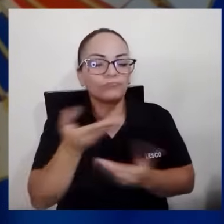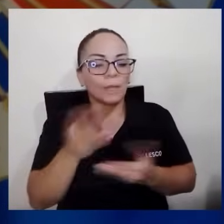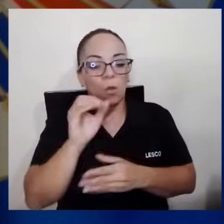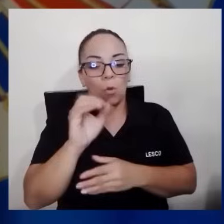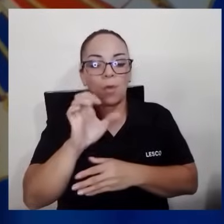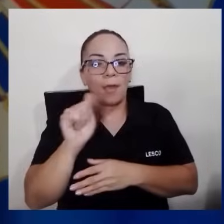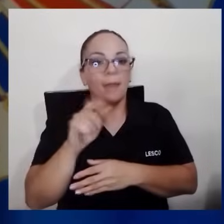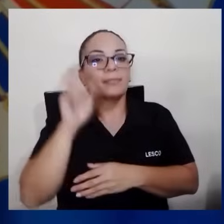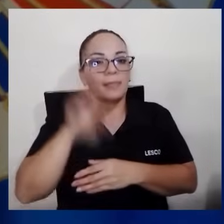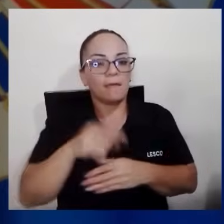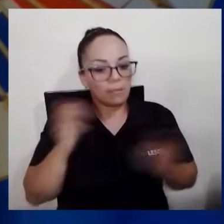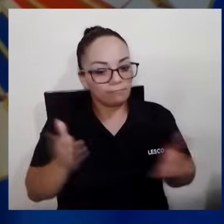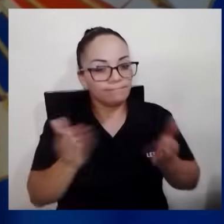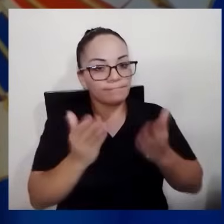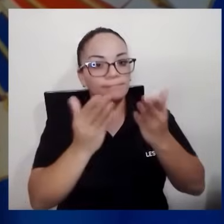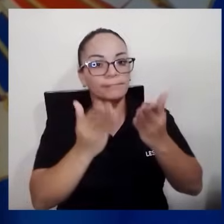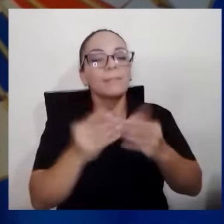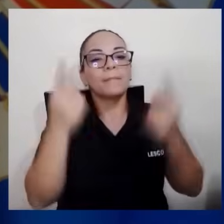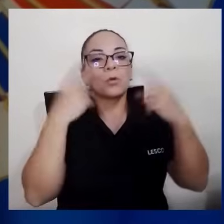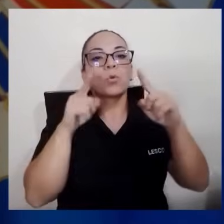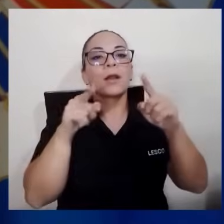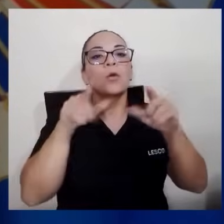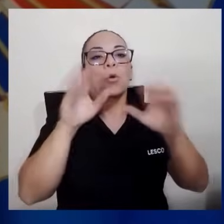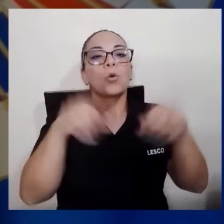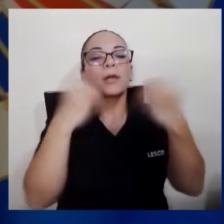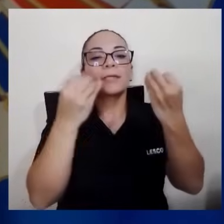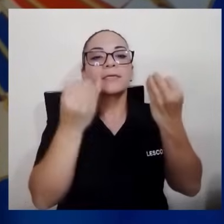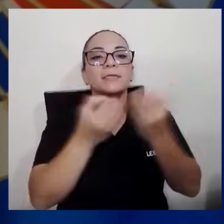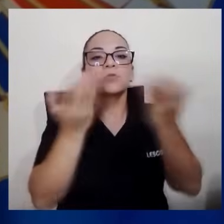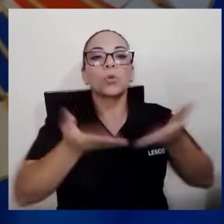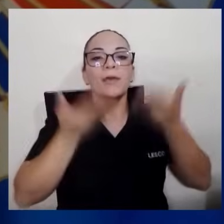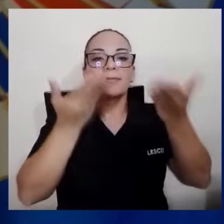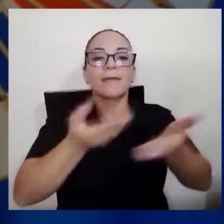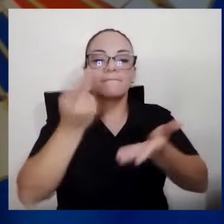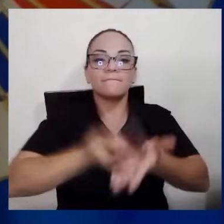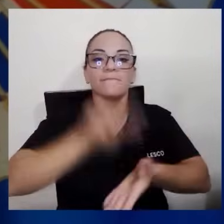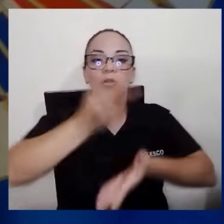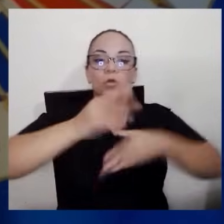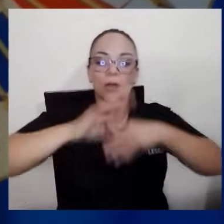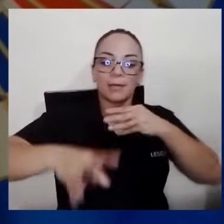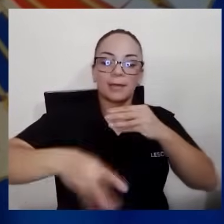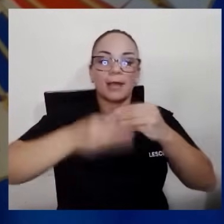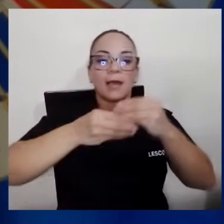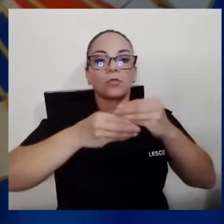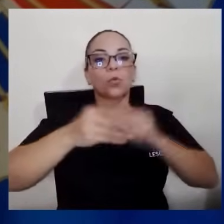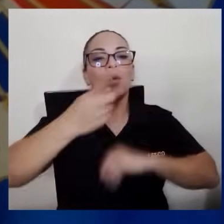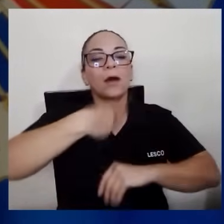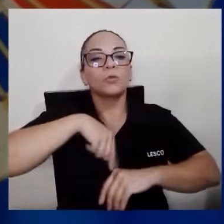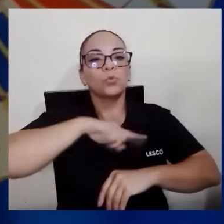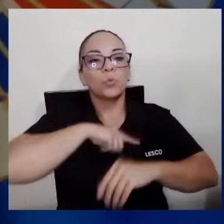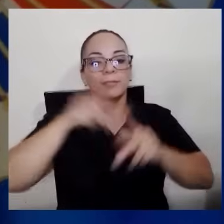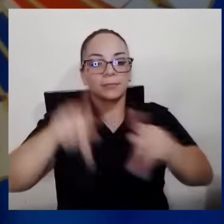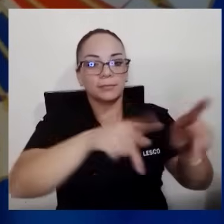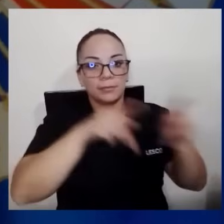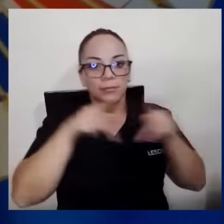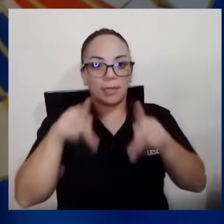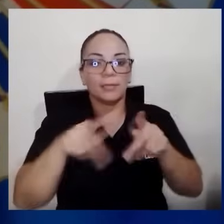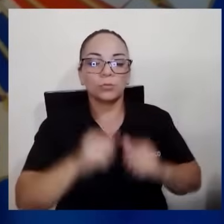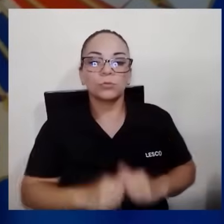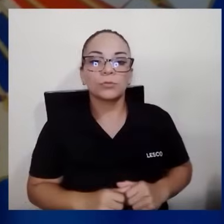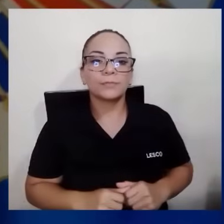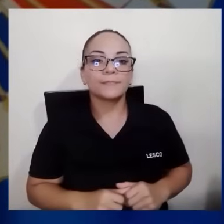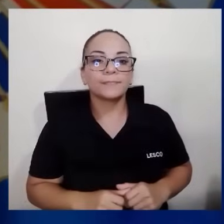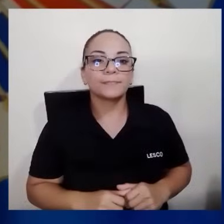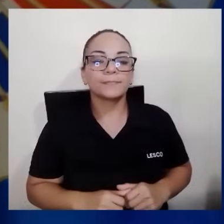para ser una organización que dé valor agregado a nuestros ciudadanos que